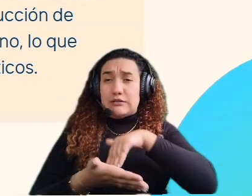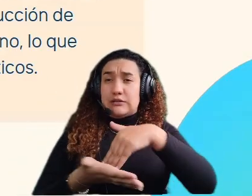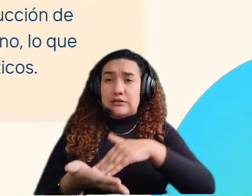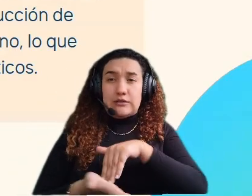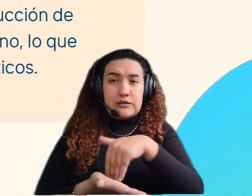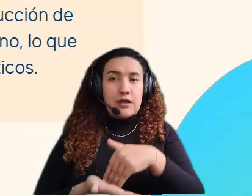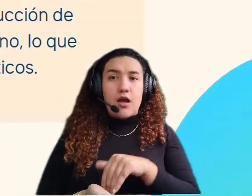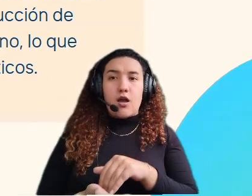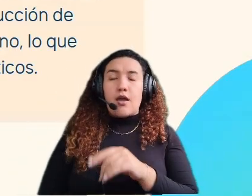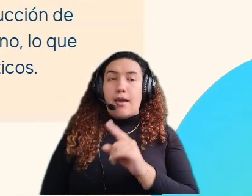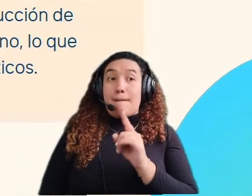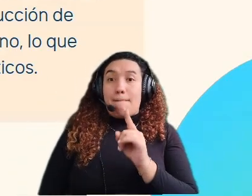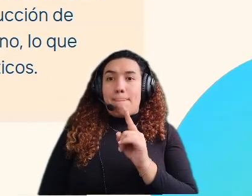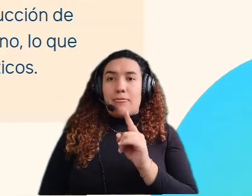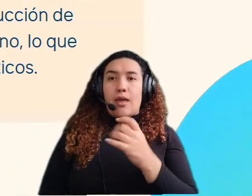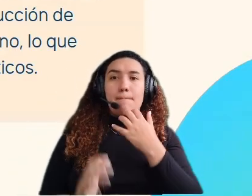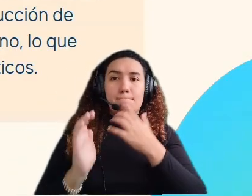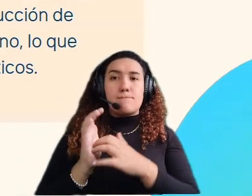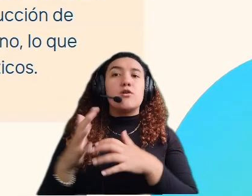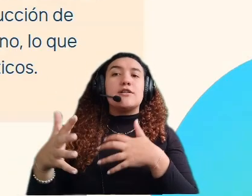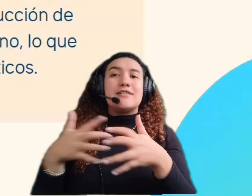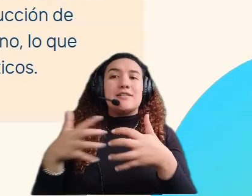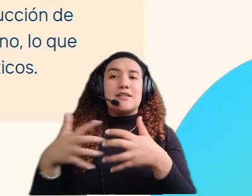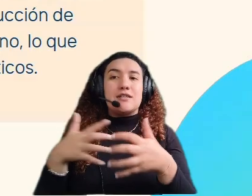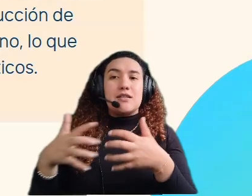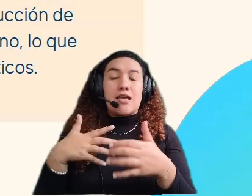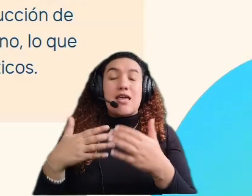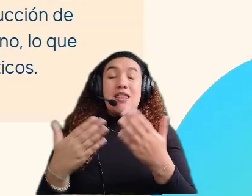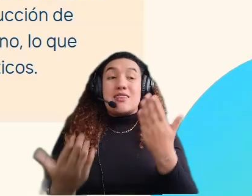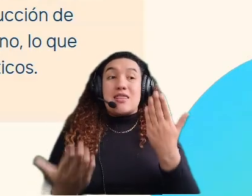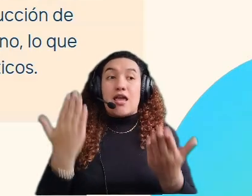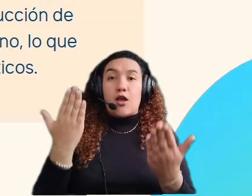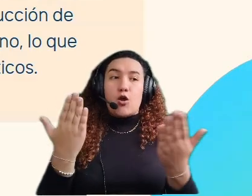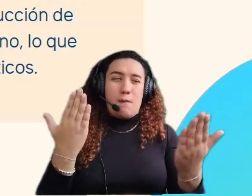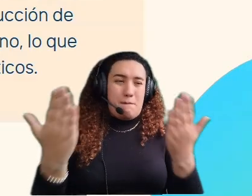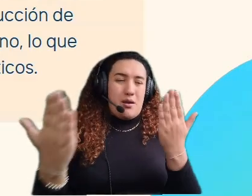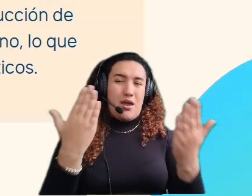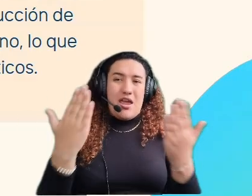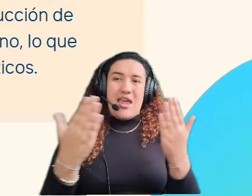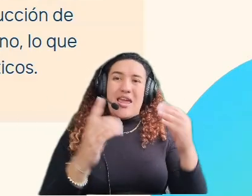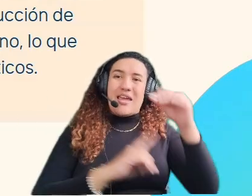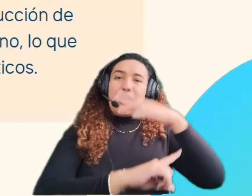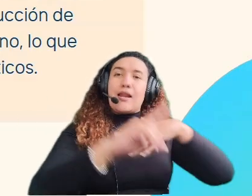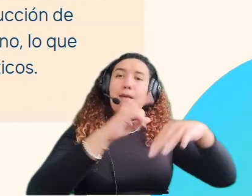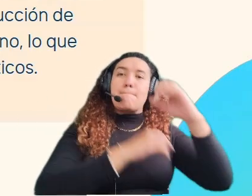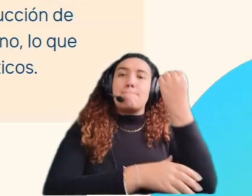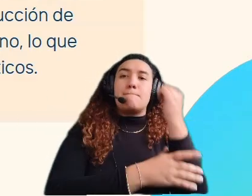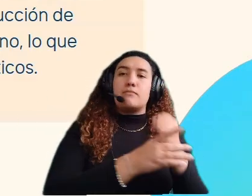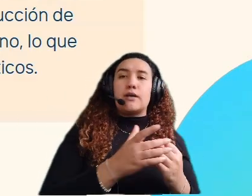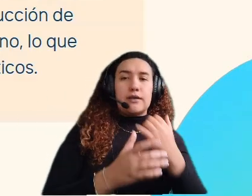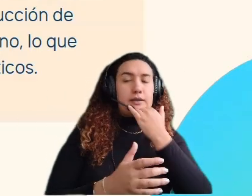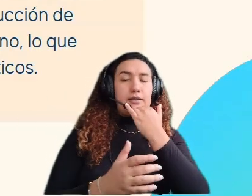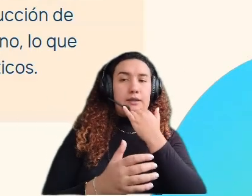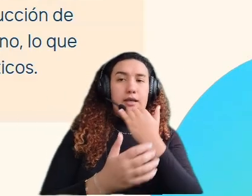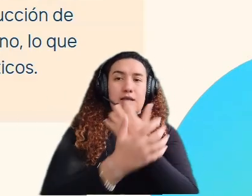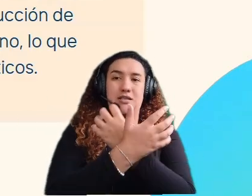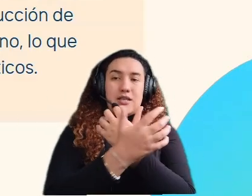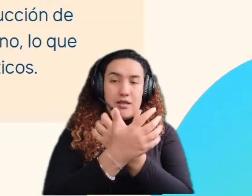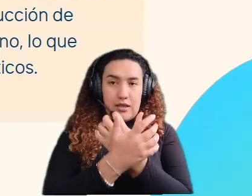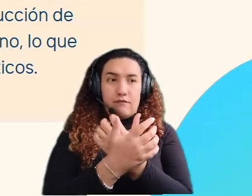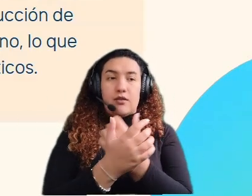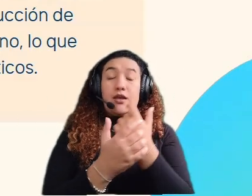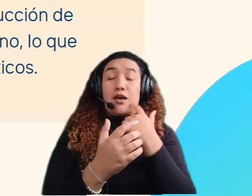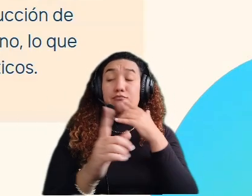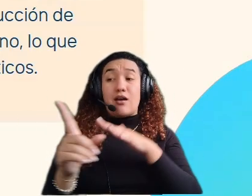análisis abordó que la vulnerabilidad del sistema frente al cambio climático es que la investigación